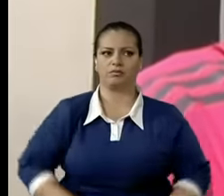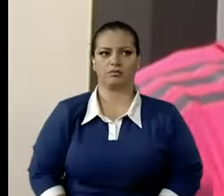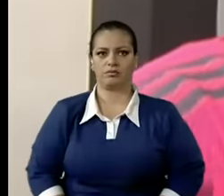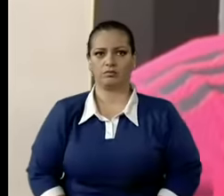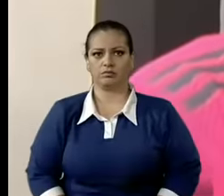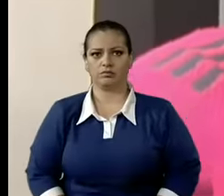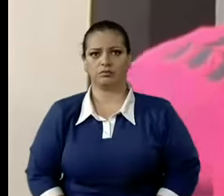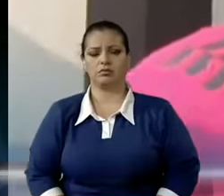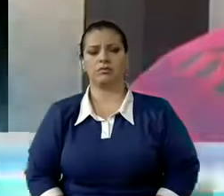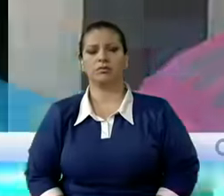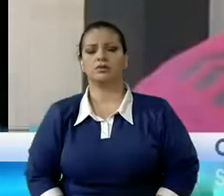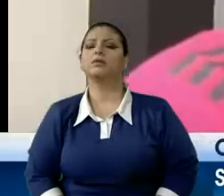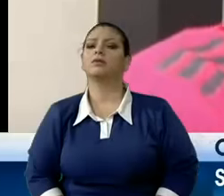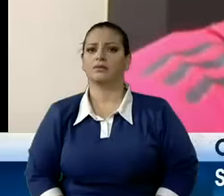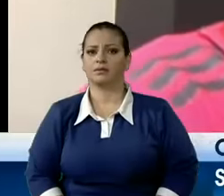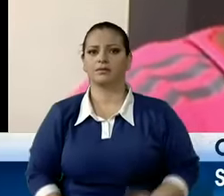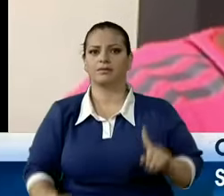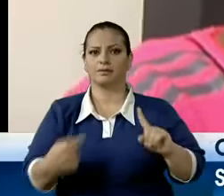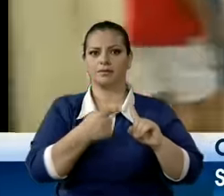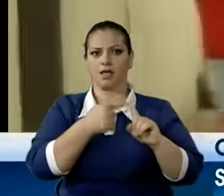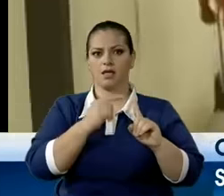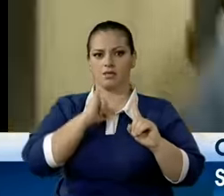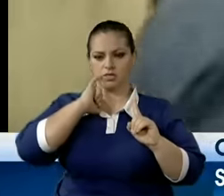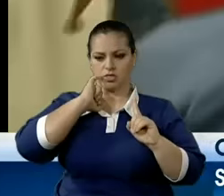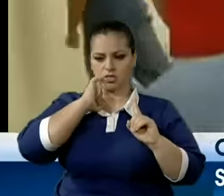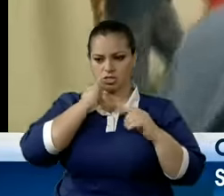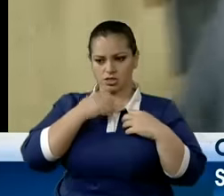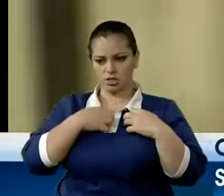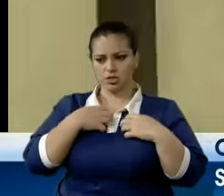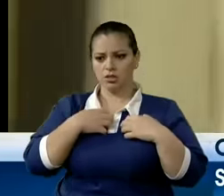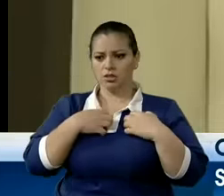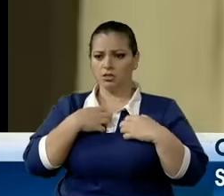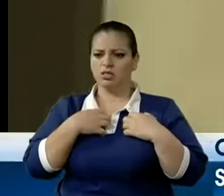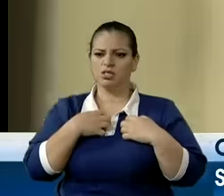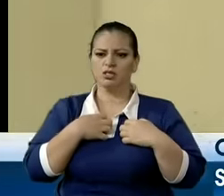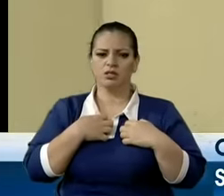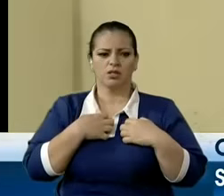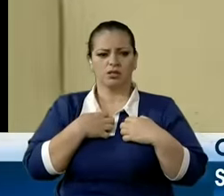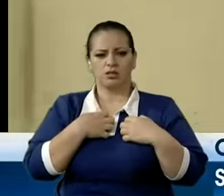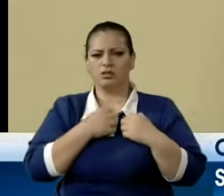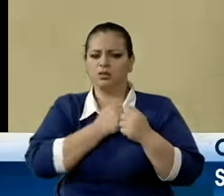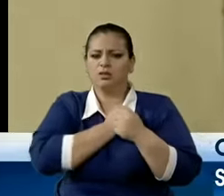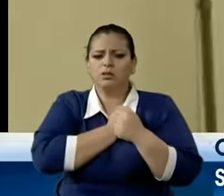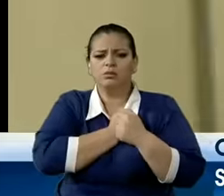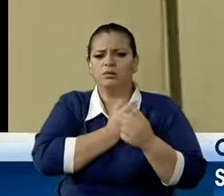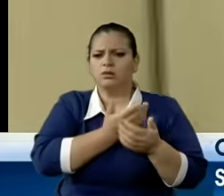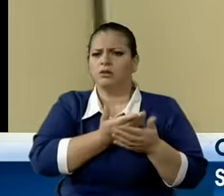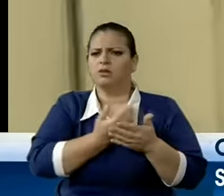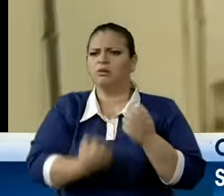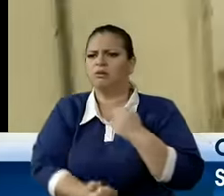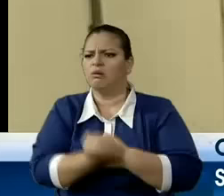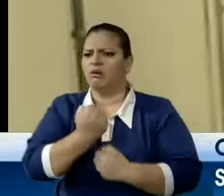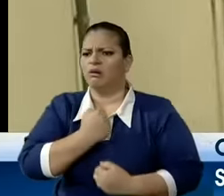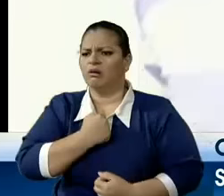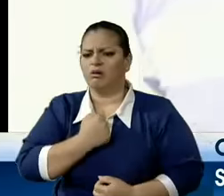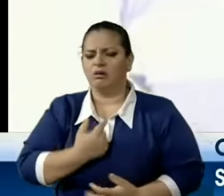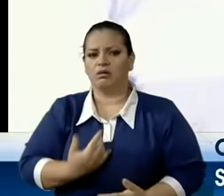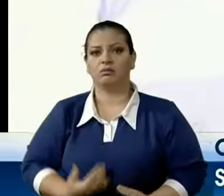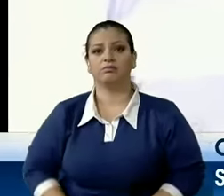el chico esté con ella, porque dice que todavía sentía algo por ella o algo, porque dice que tenía dos hijos con el otro